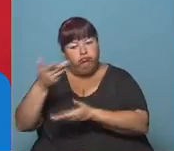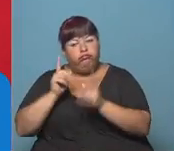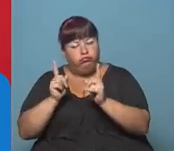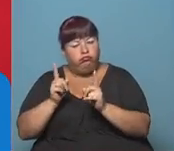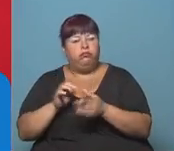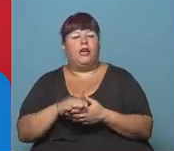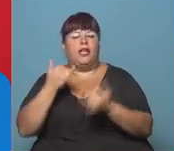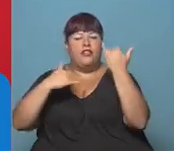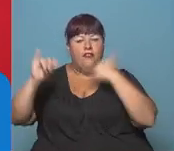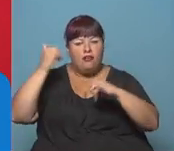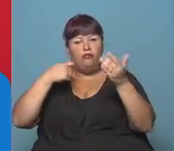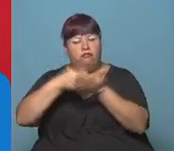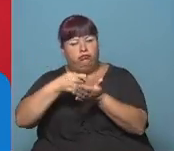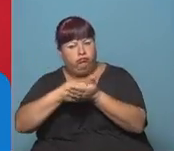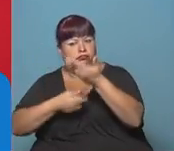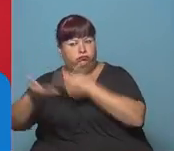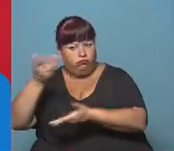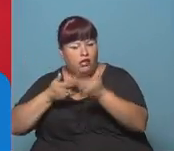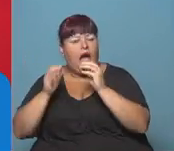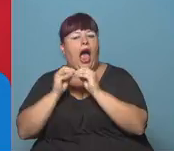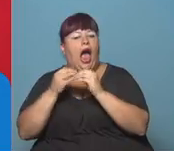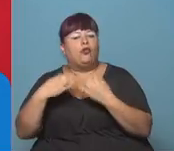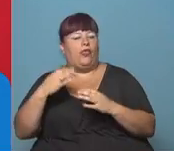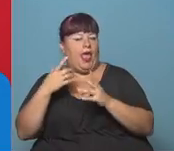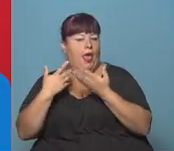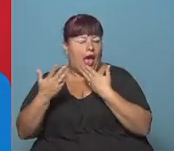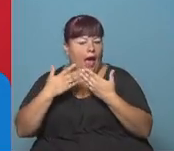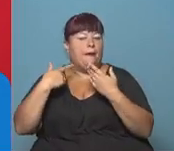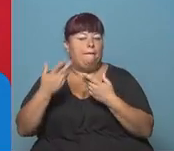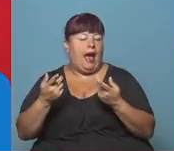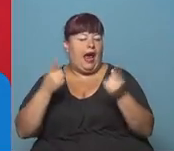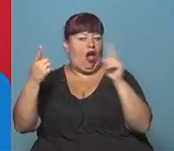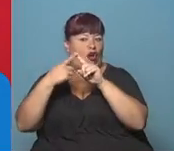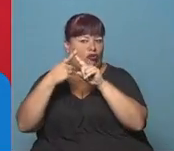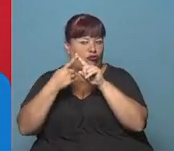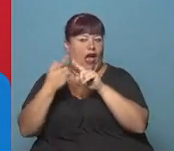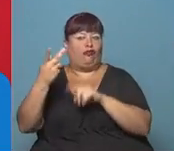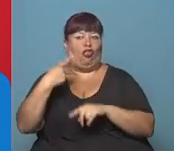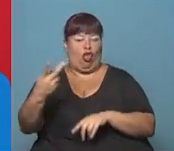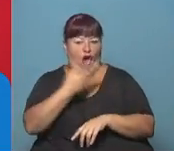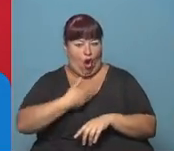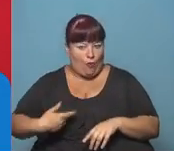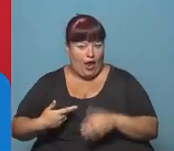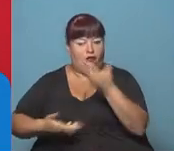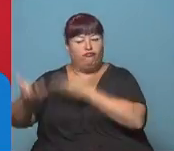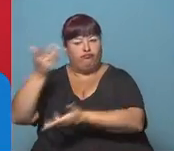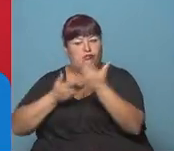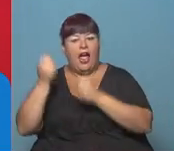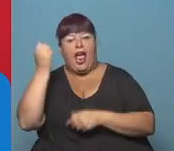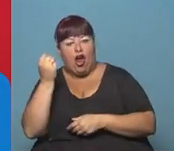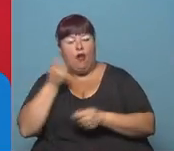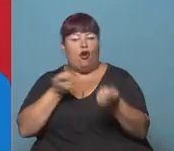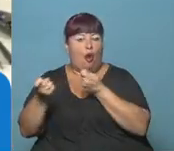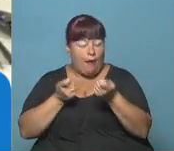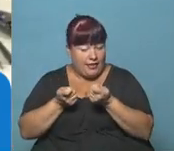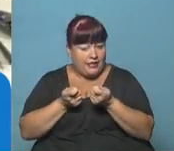de inversiones y es un asunto para tratar para la Comisión Intergubernamental de Cooperación Económica y Comercial,